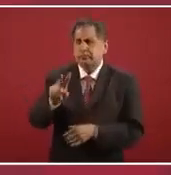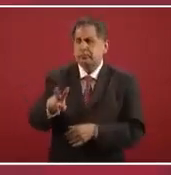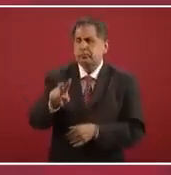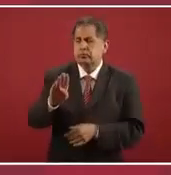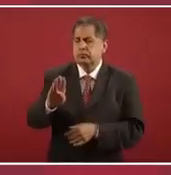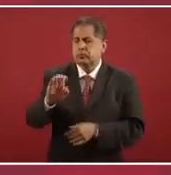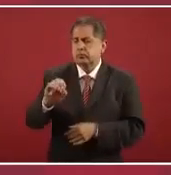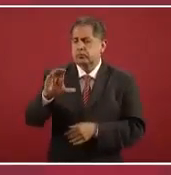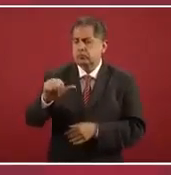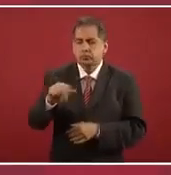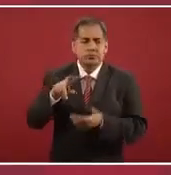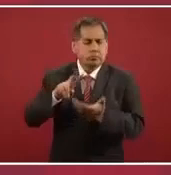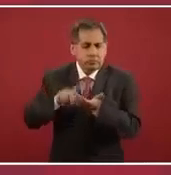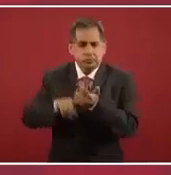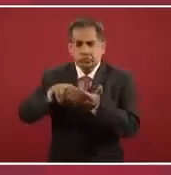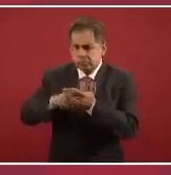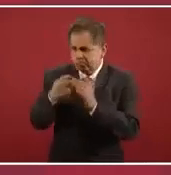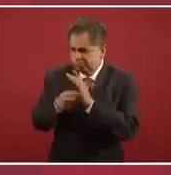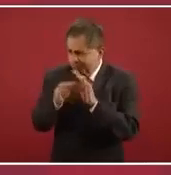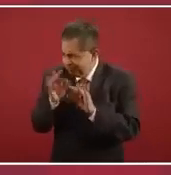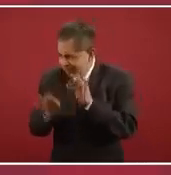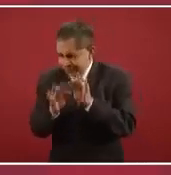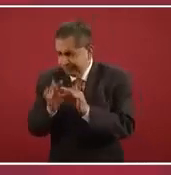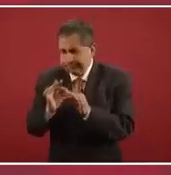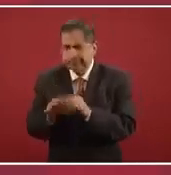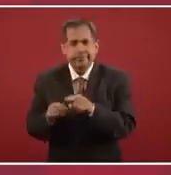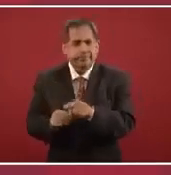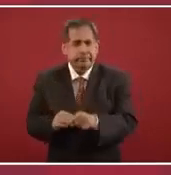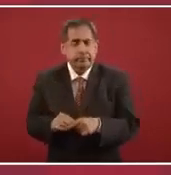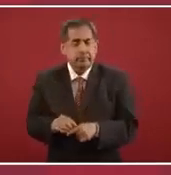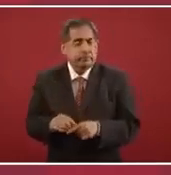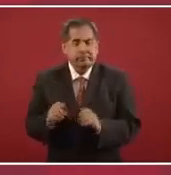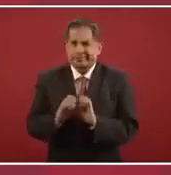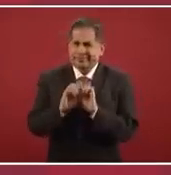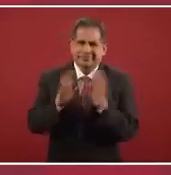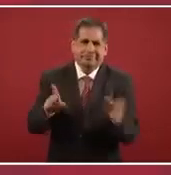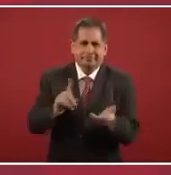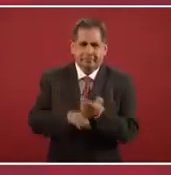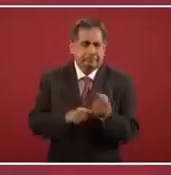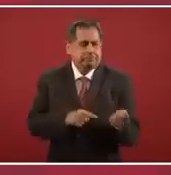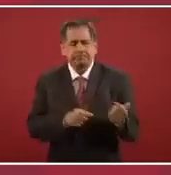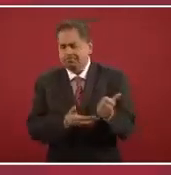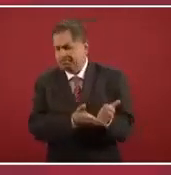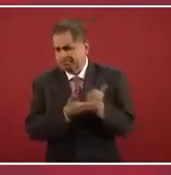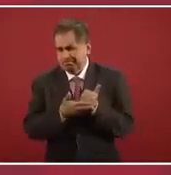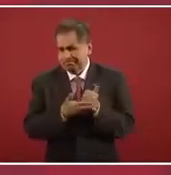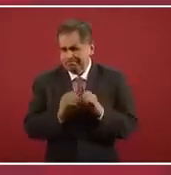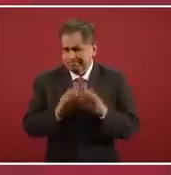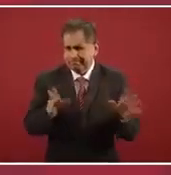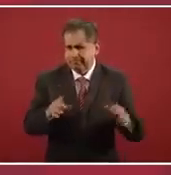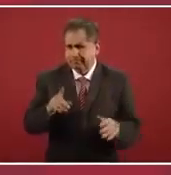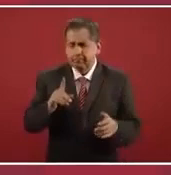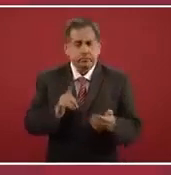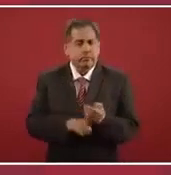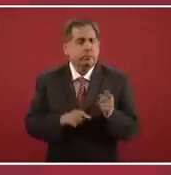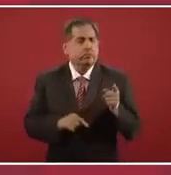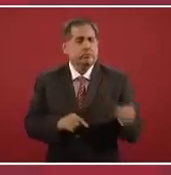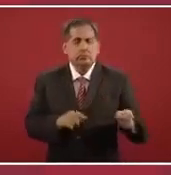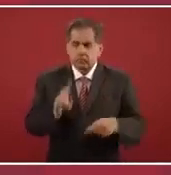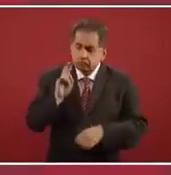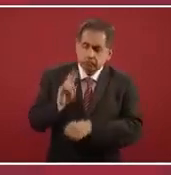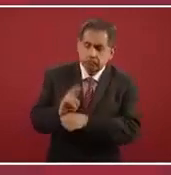lo que es ingeniería de detalle. Por supuesto, también nos está ayudando en el seguimiento